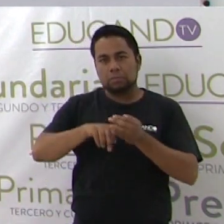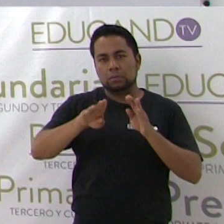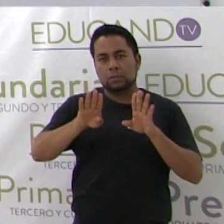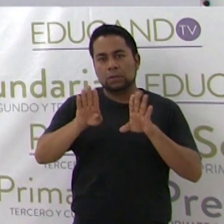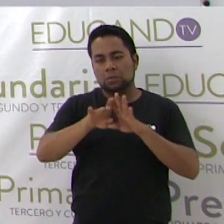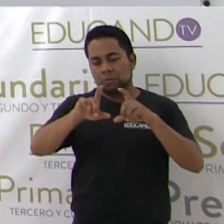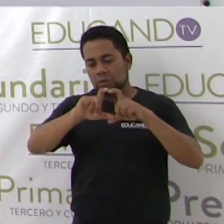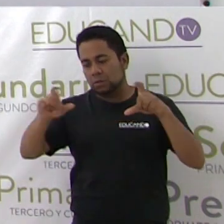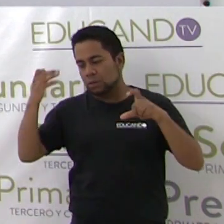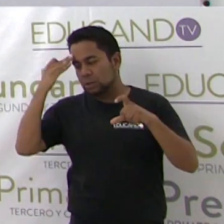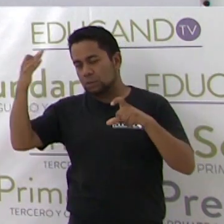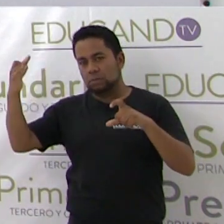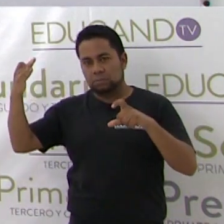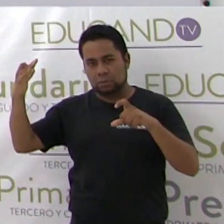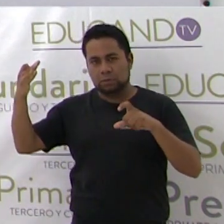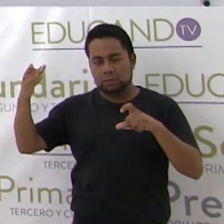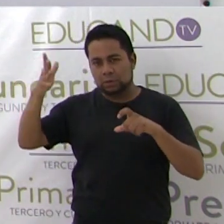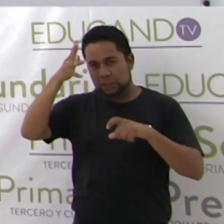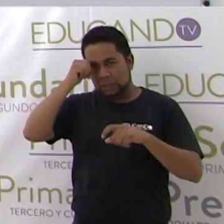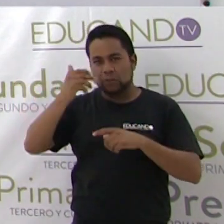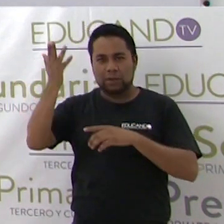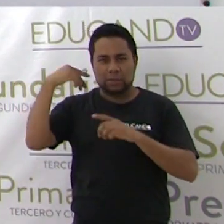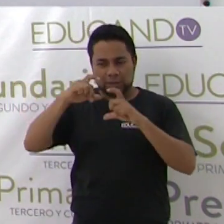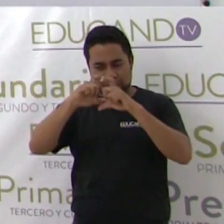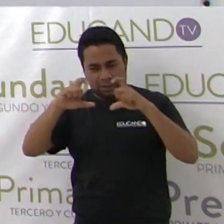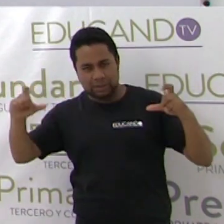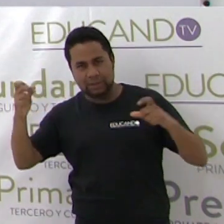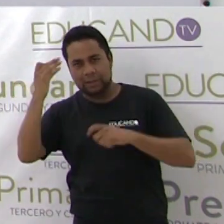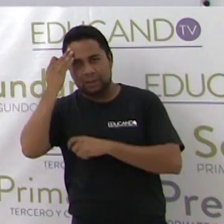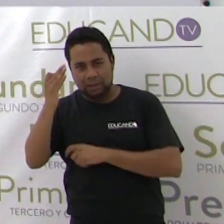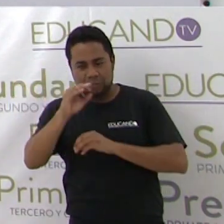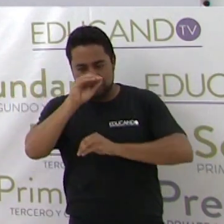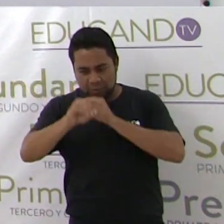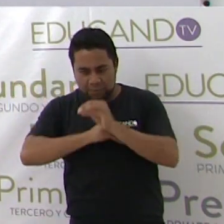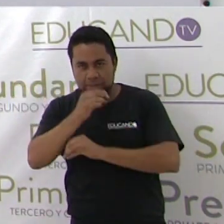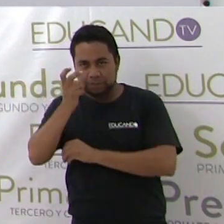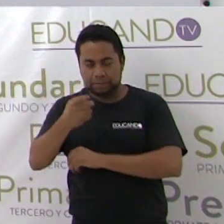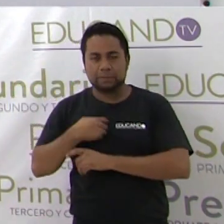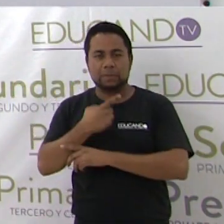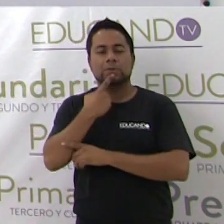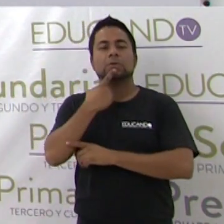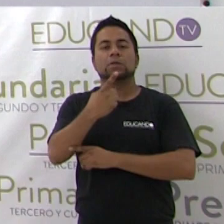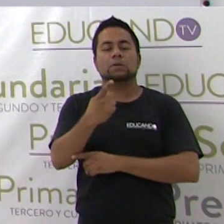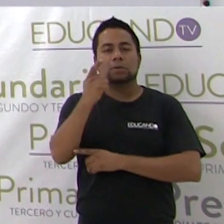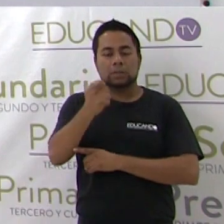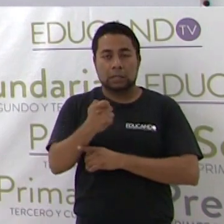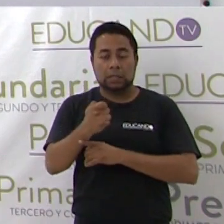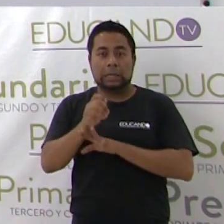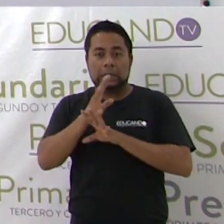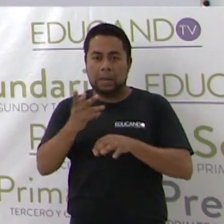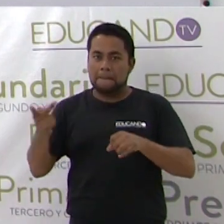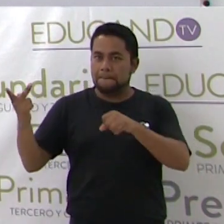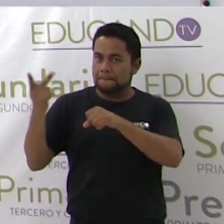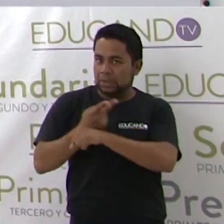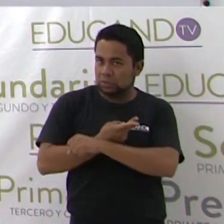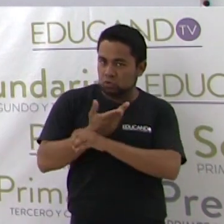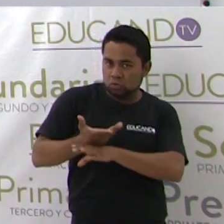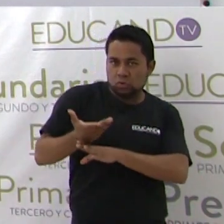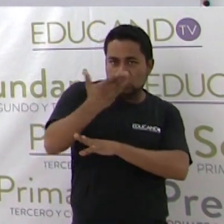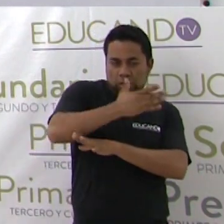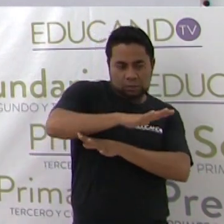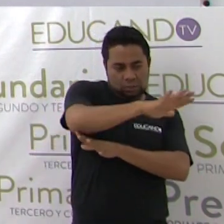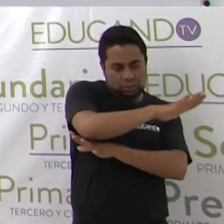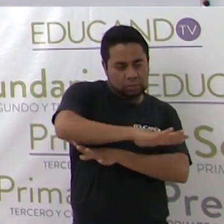del tiempo. ¿Recuerdas que hicimos una línea del tiempo? A eso me estoy refiriendo, que sucedió en un espacio